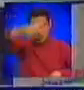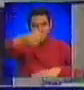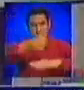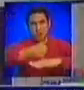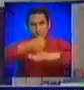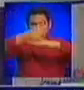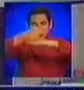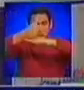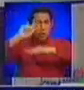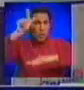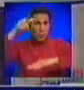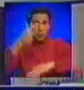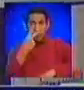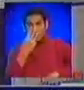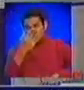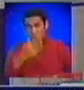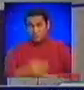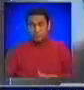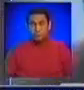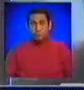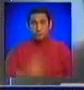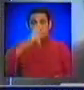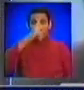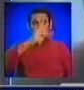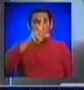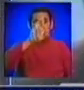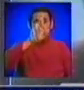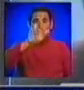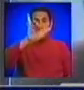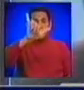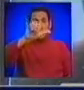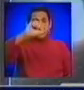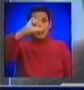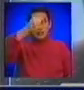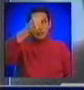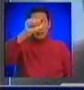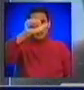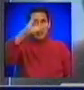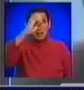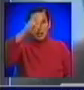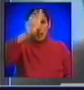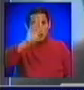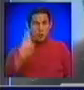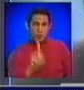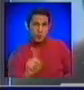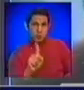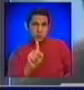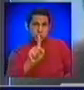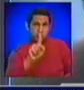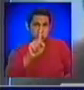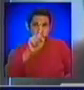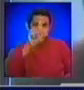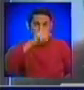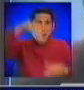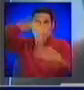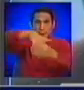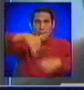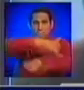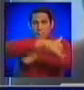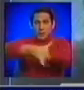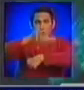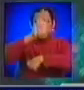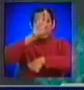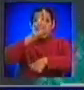gran acontecimiento. Crisaor viajó al espacio en un misil que fue lanzado desde una base militar rusa de